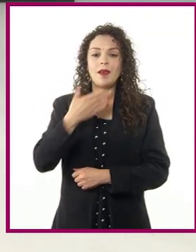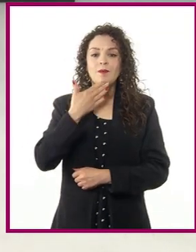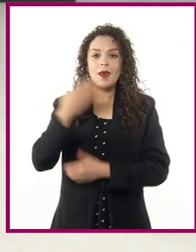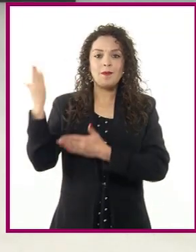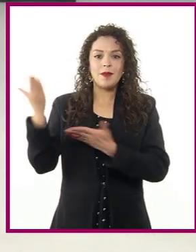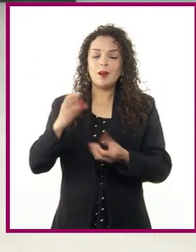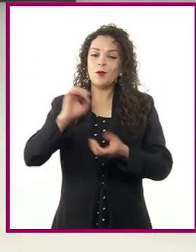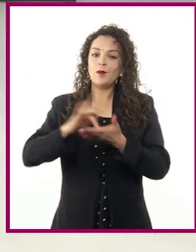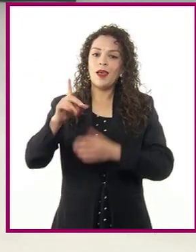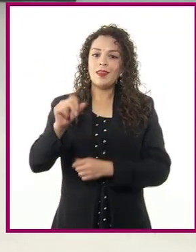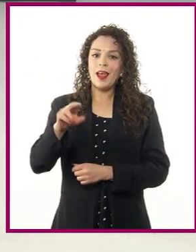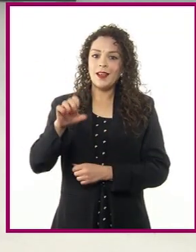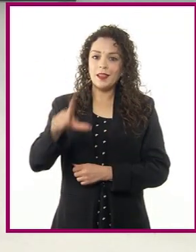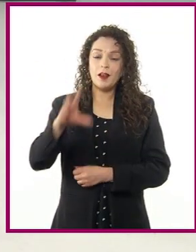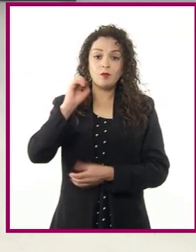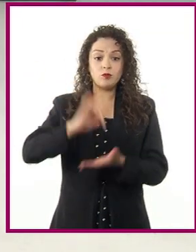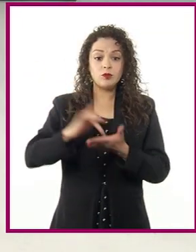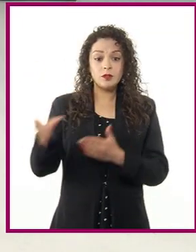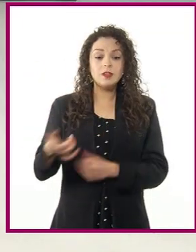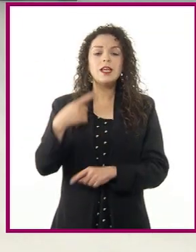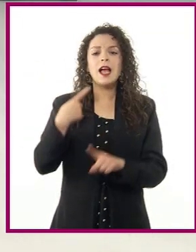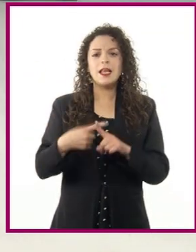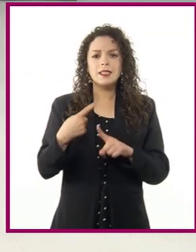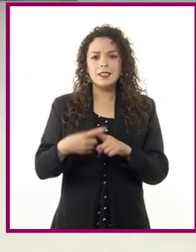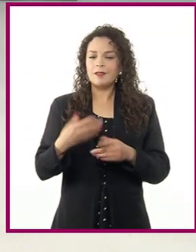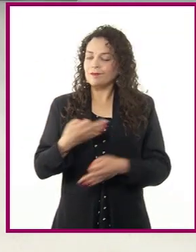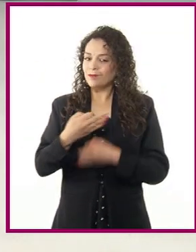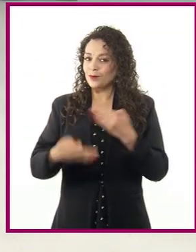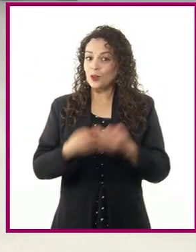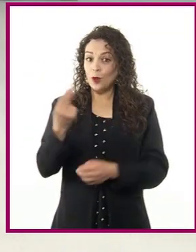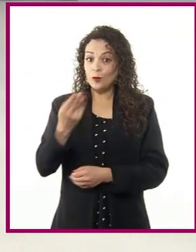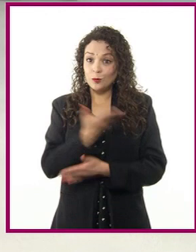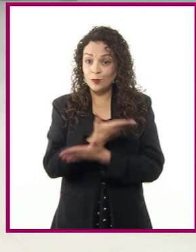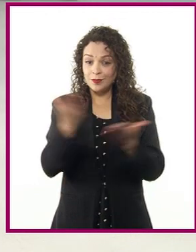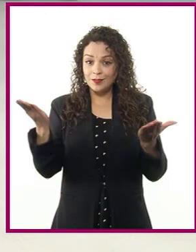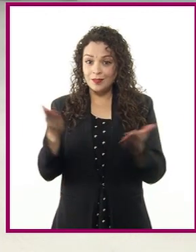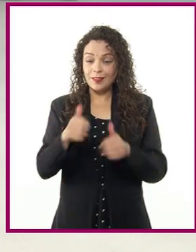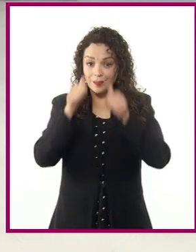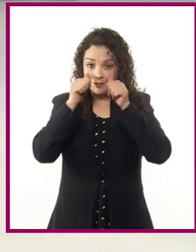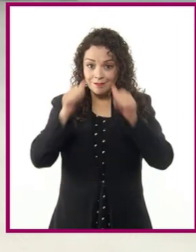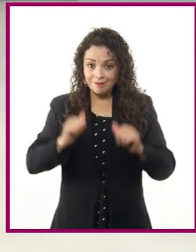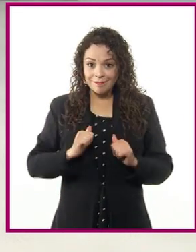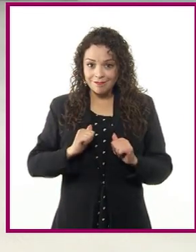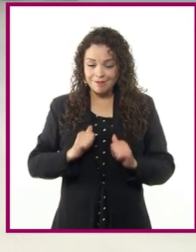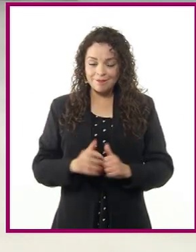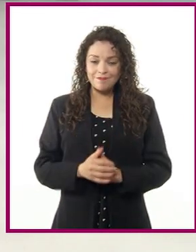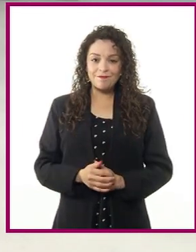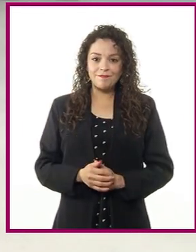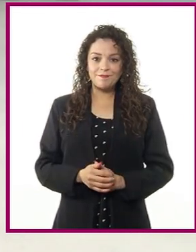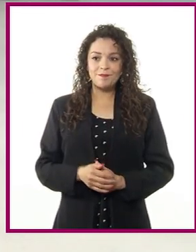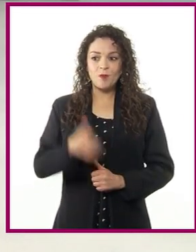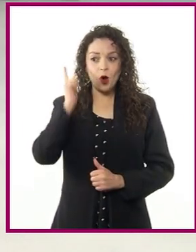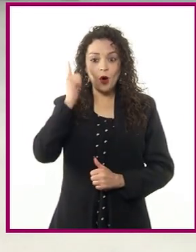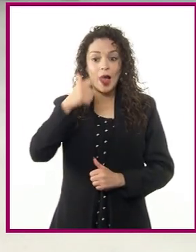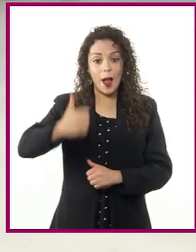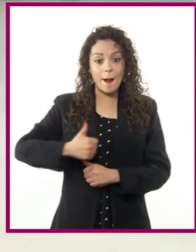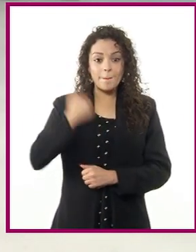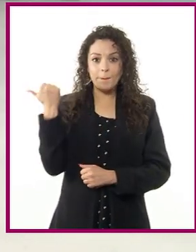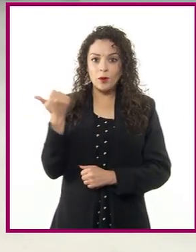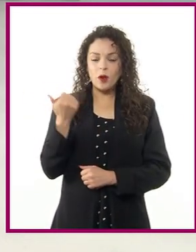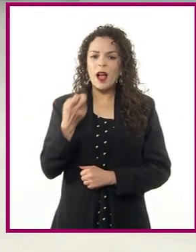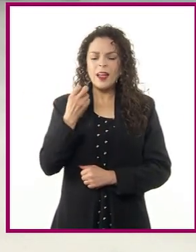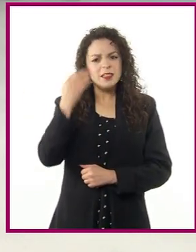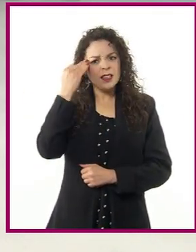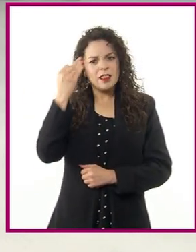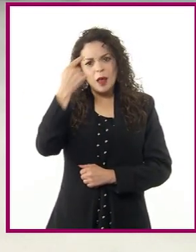Daniel, y gracias también a todas y todos ustedes por acompañarnos. Espero que estén aprovechando al máximo este